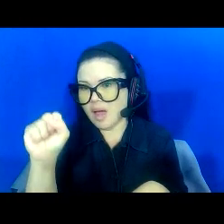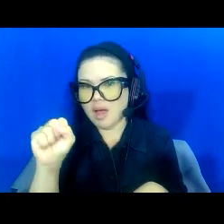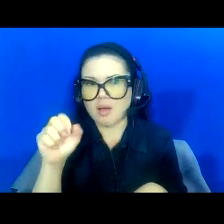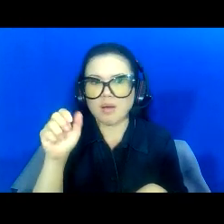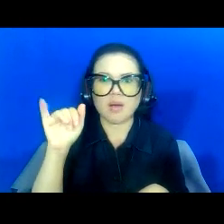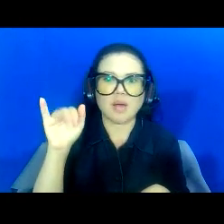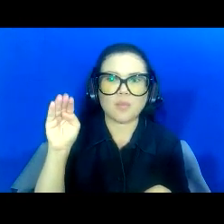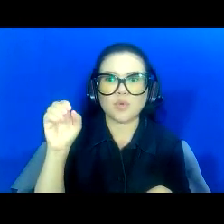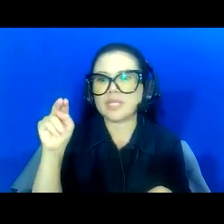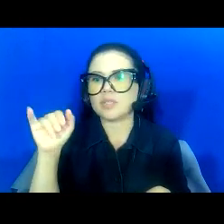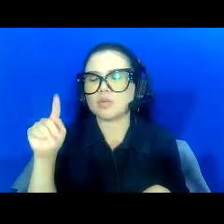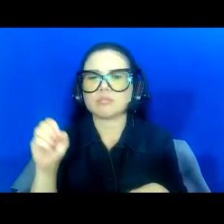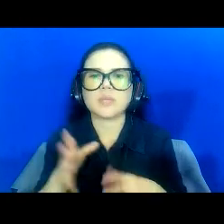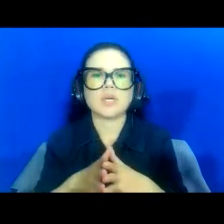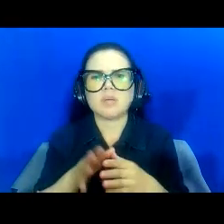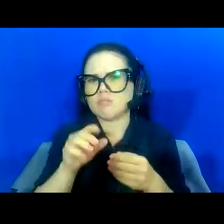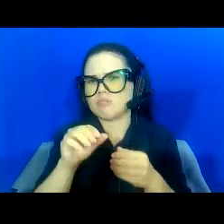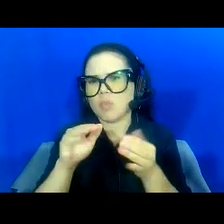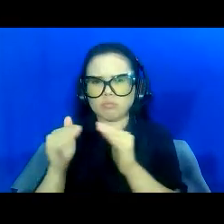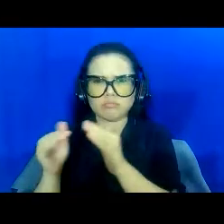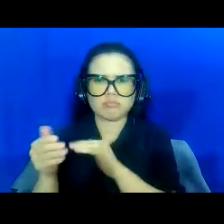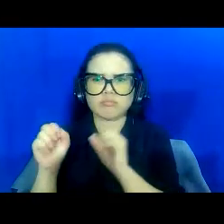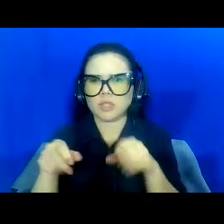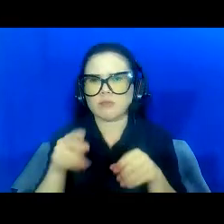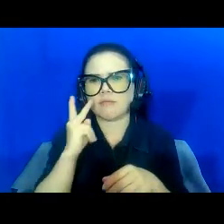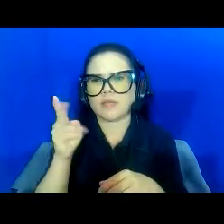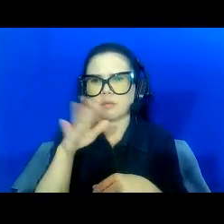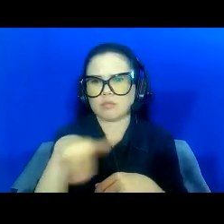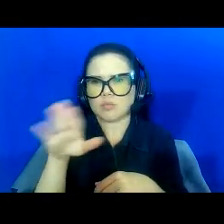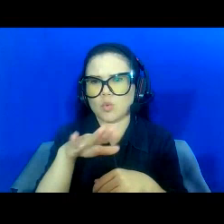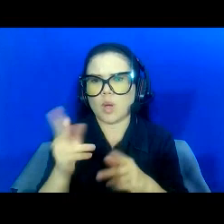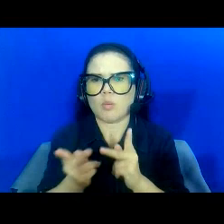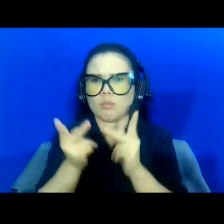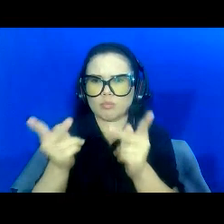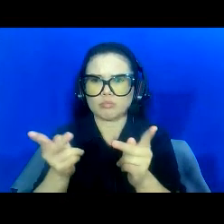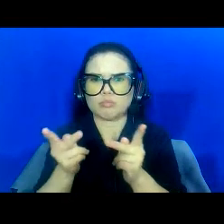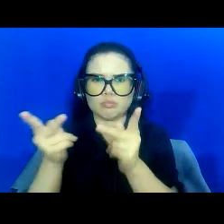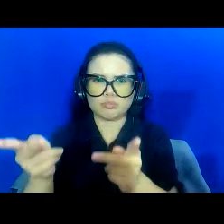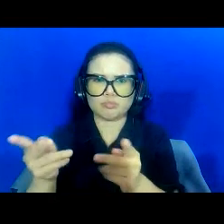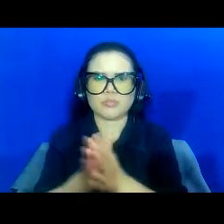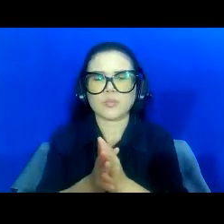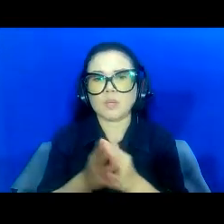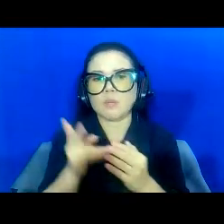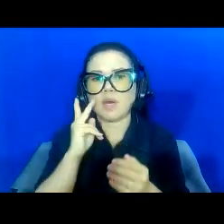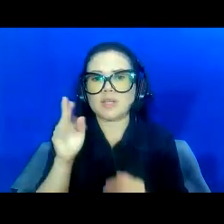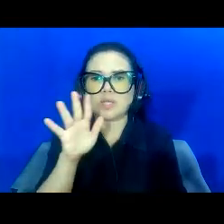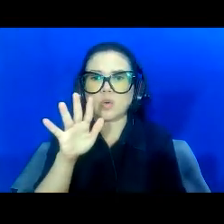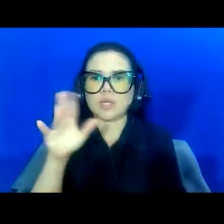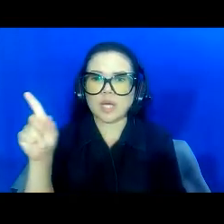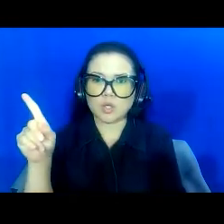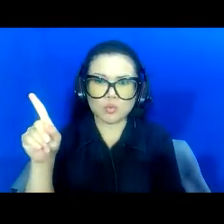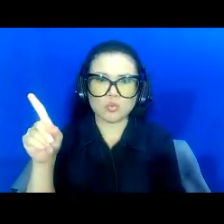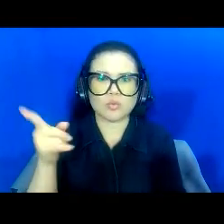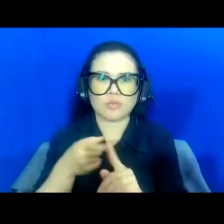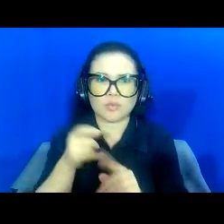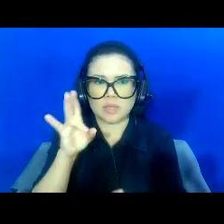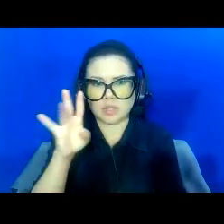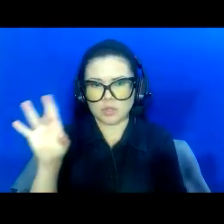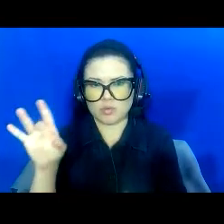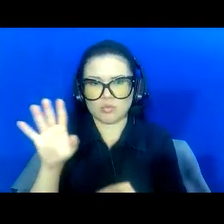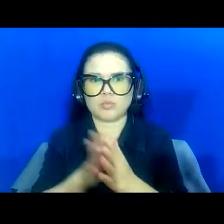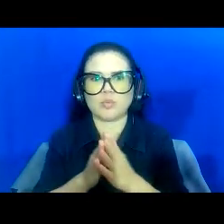reciben. En el caso de los municipios de impacto, vamos a tener 51 de los 78 municipios. Eso es, ¿verdad?, algo que es